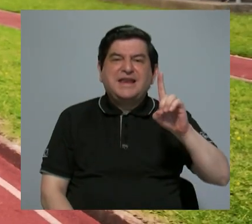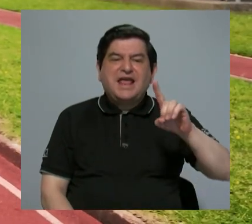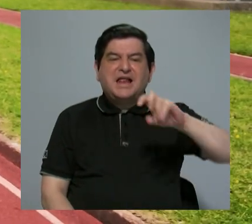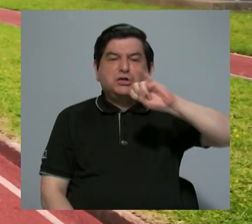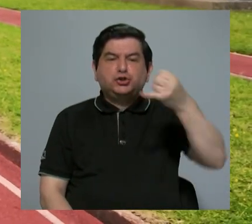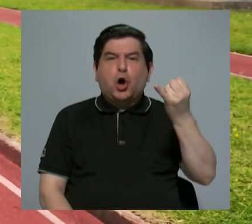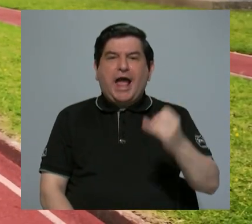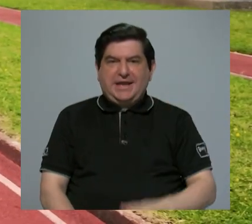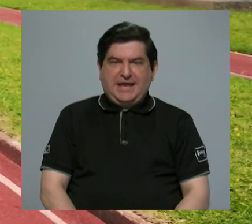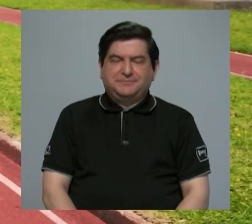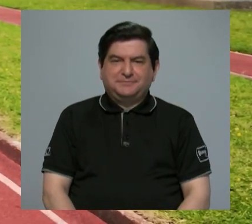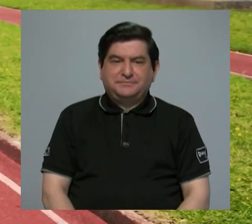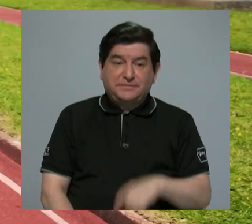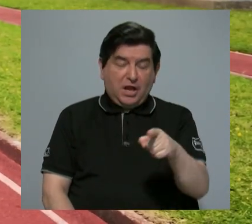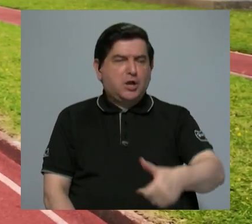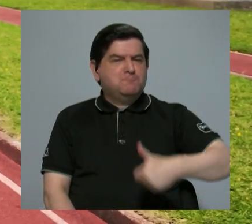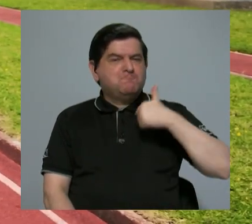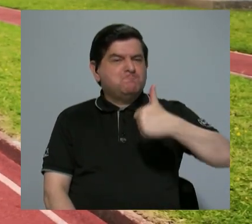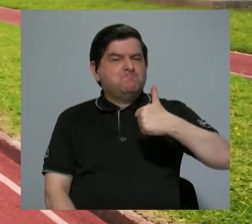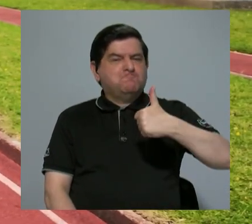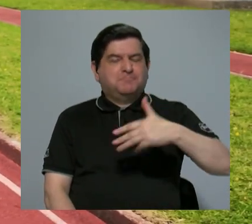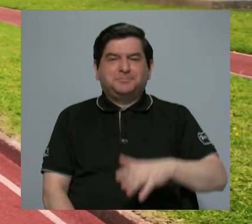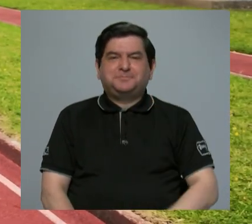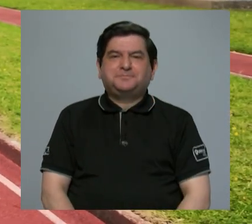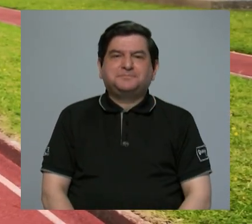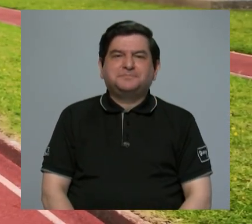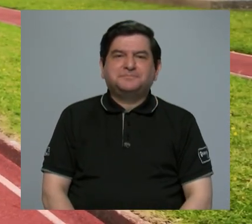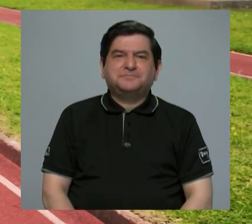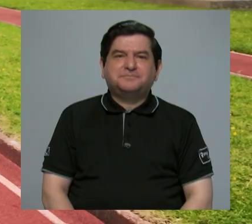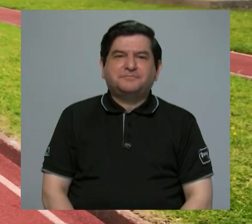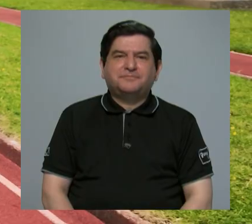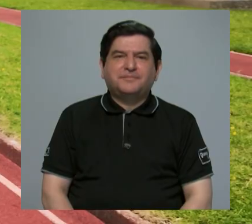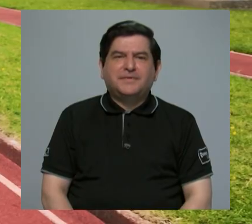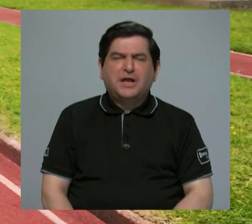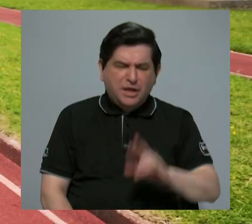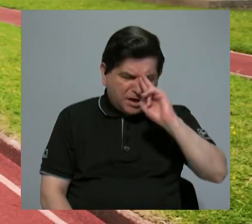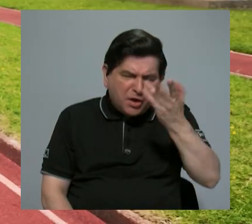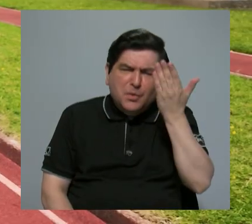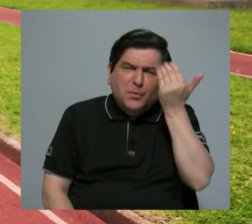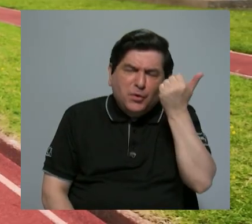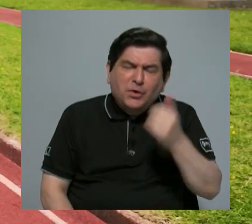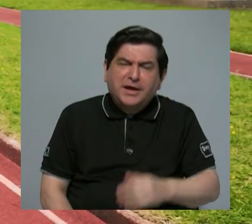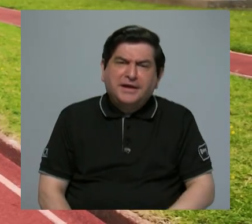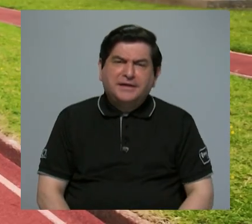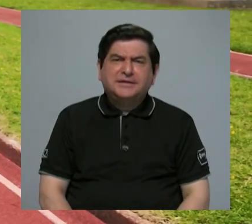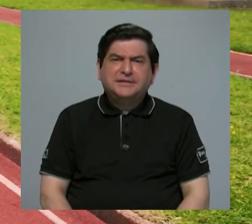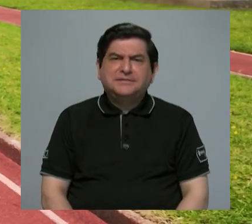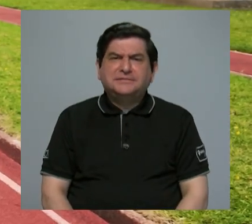Johanin. Él es muy cargado. ¿Por qué lo admira tanto?